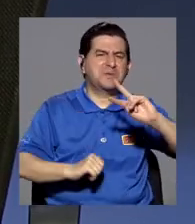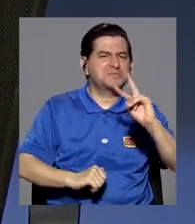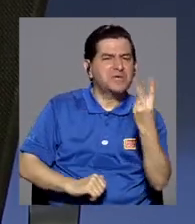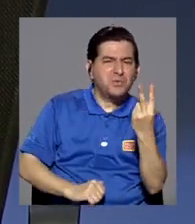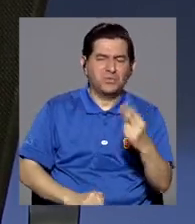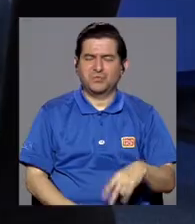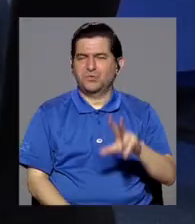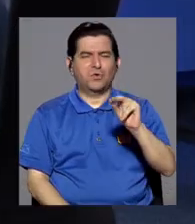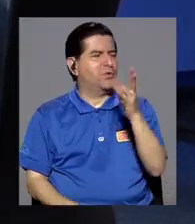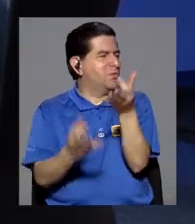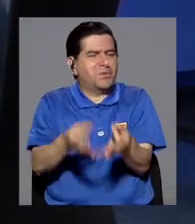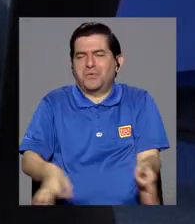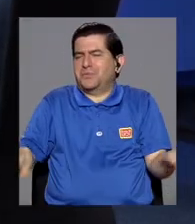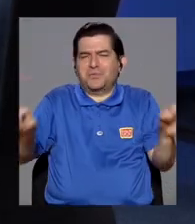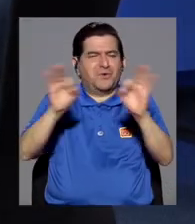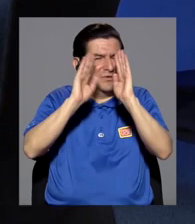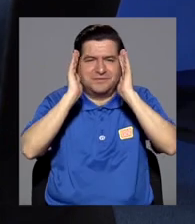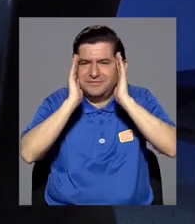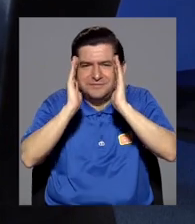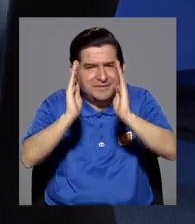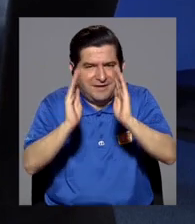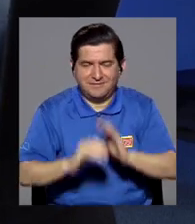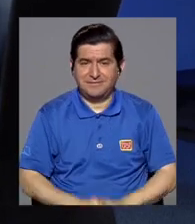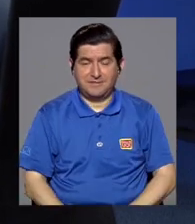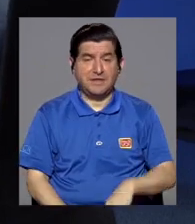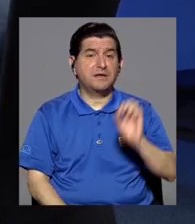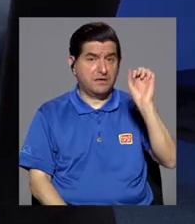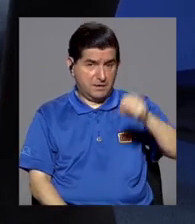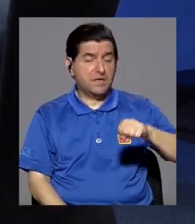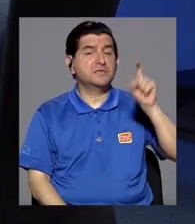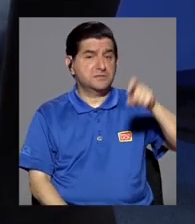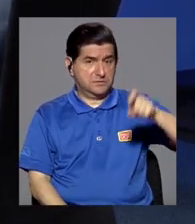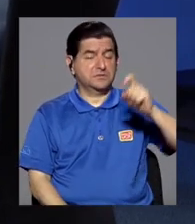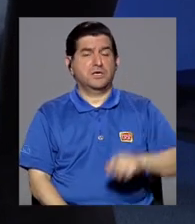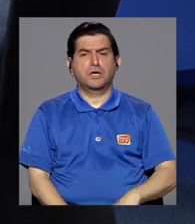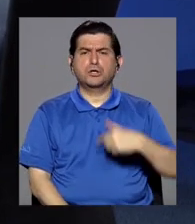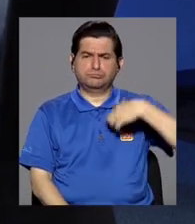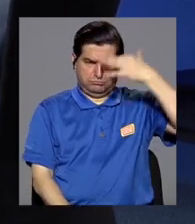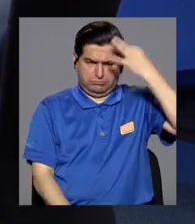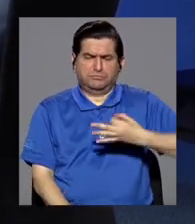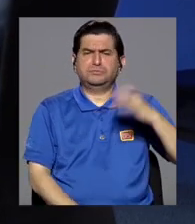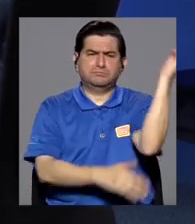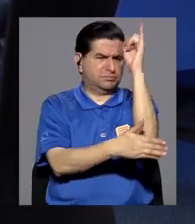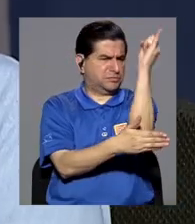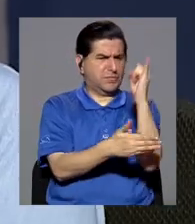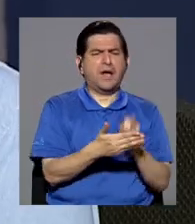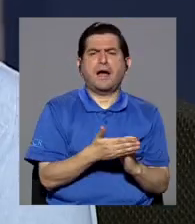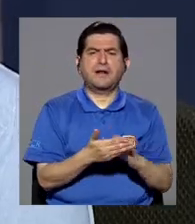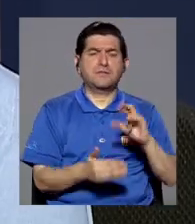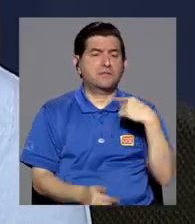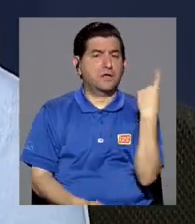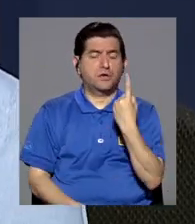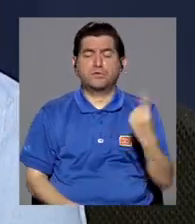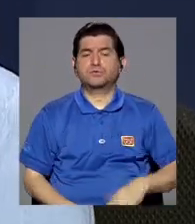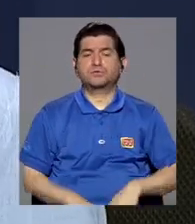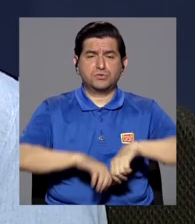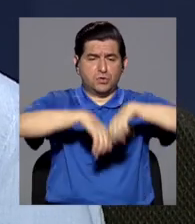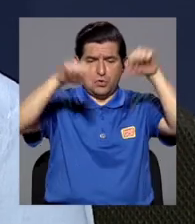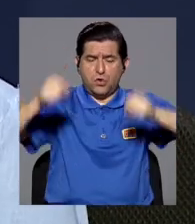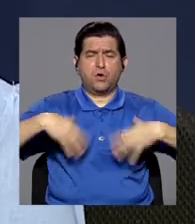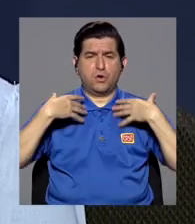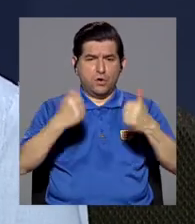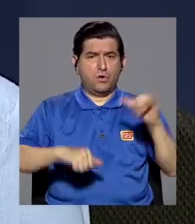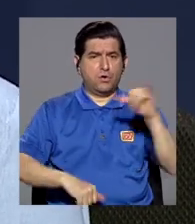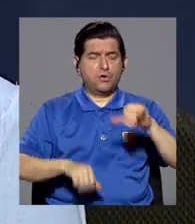veranos helada estancia que son merecedoras yo creo que las artes no sólo en el sistema de salud sino